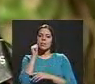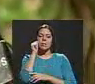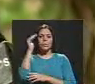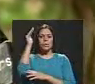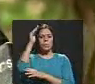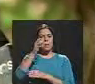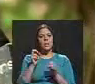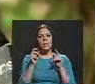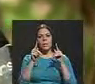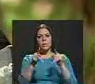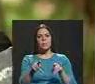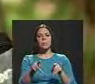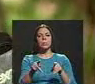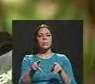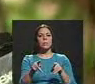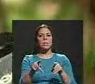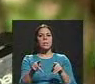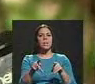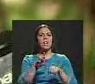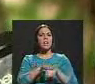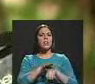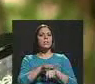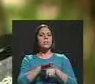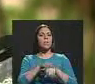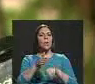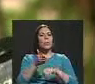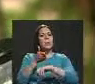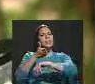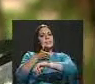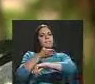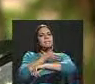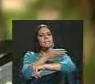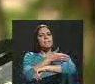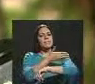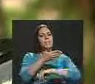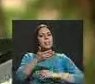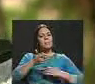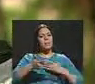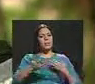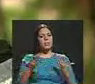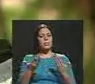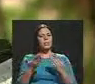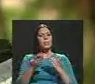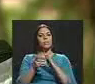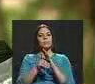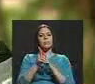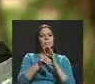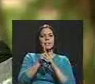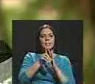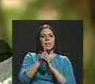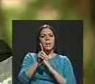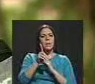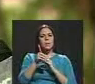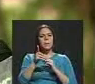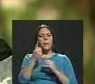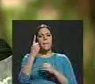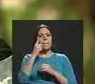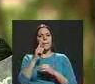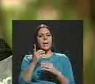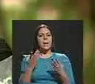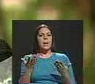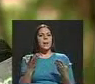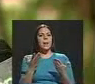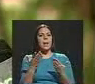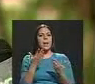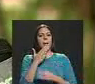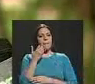oportunidades de crecimiento y realización que le procuren un mayor y mejor